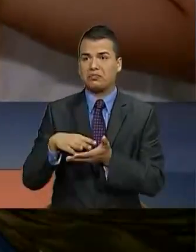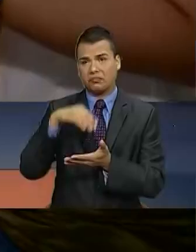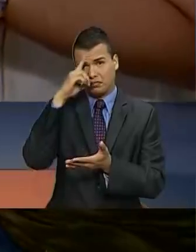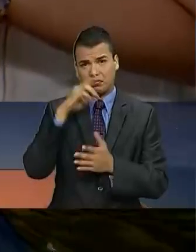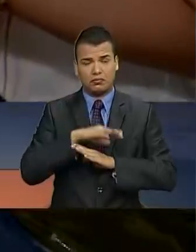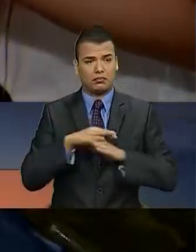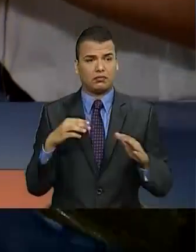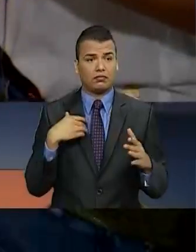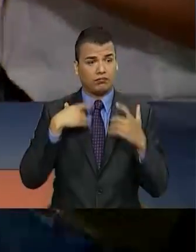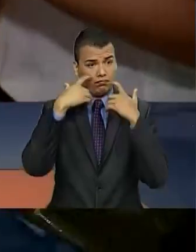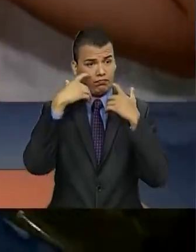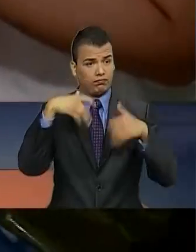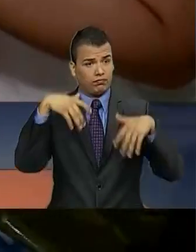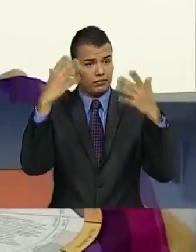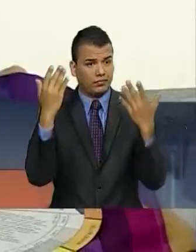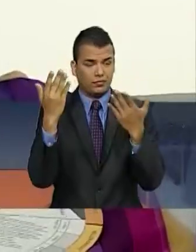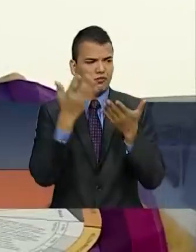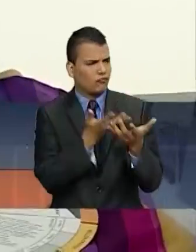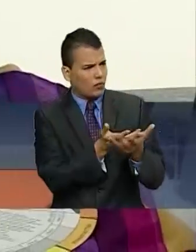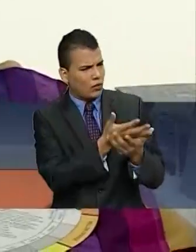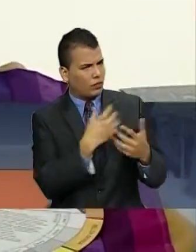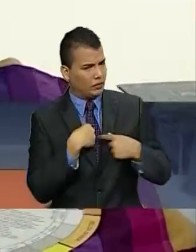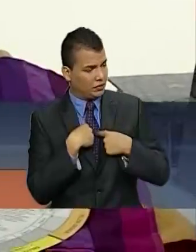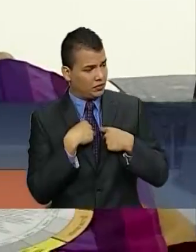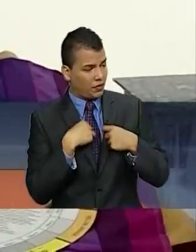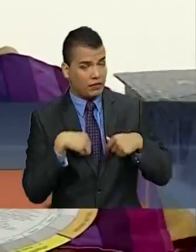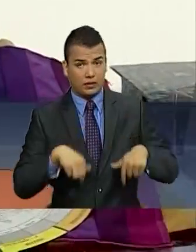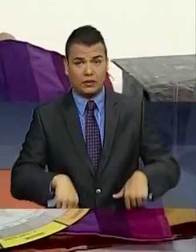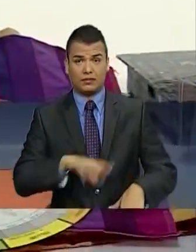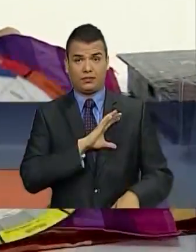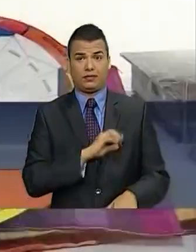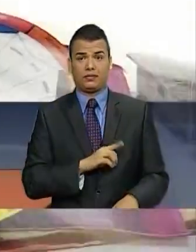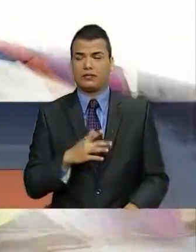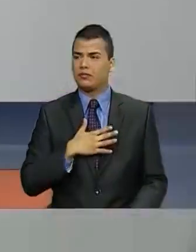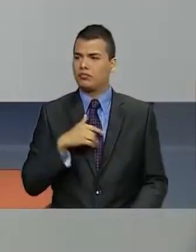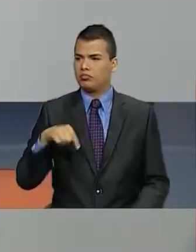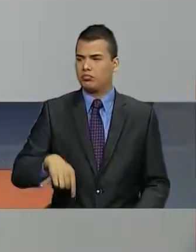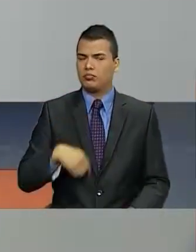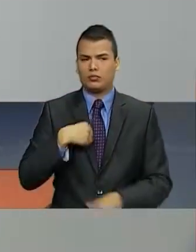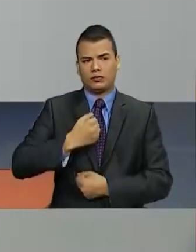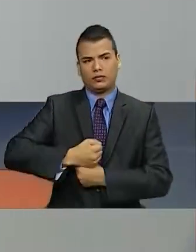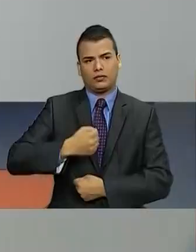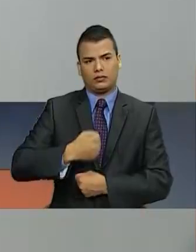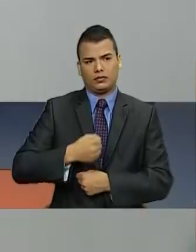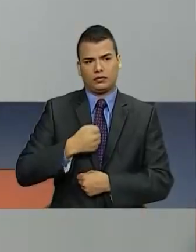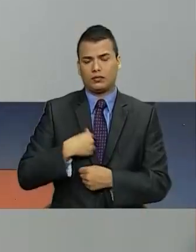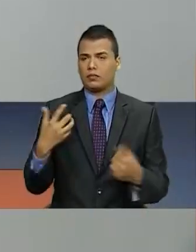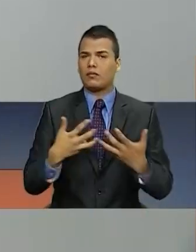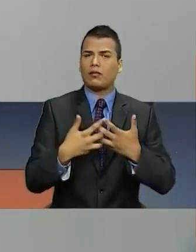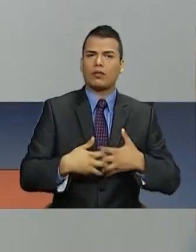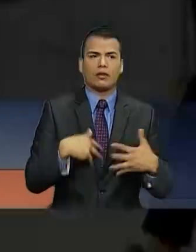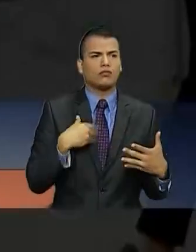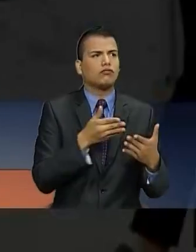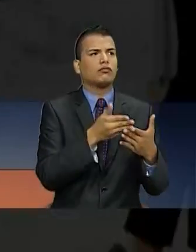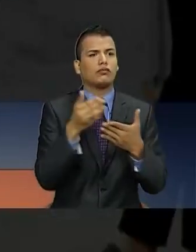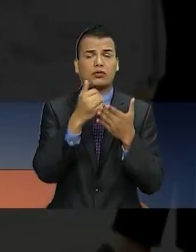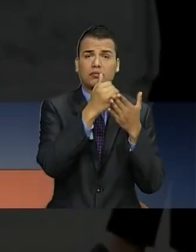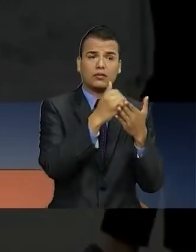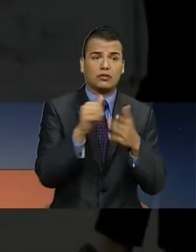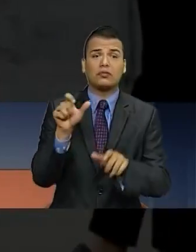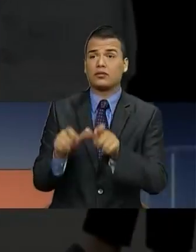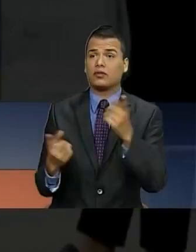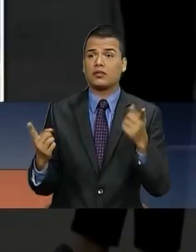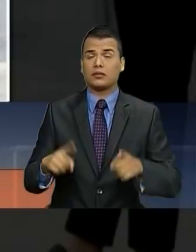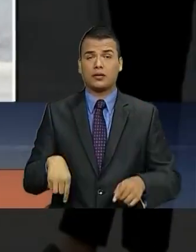más reconocidas personal shopper que tiene la ciudad de Cali. Y hoy en día trabajo como consultora con empresas y con personas. Y en este mes de